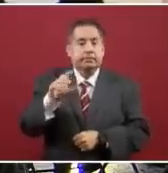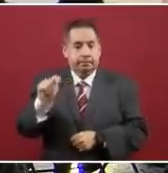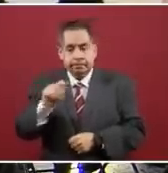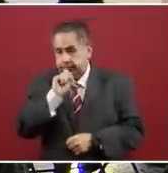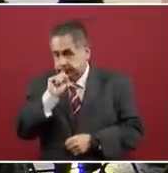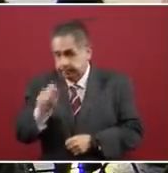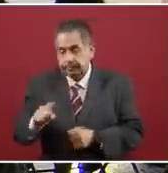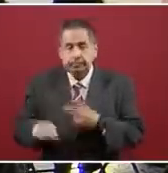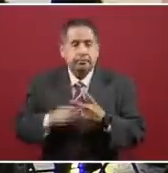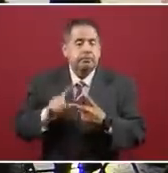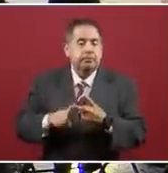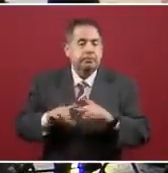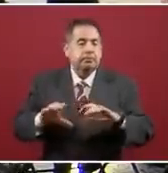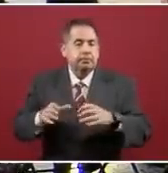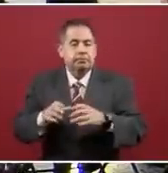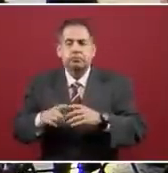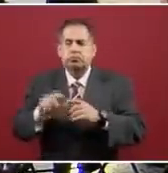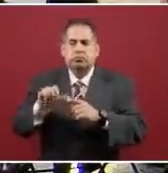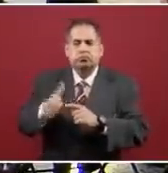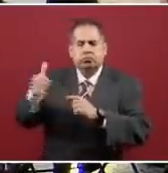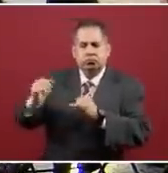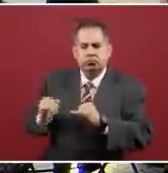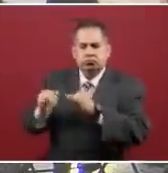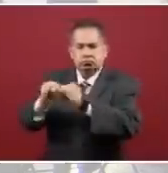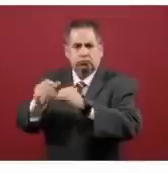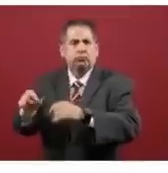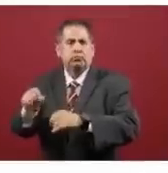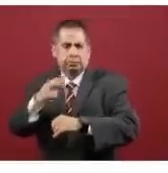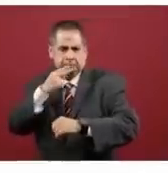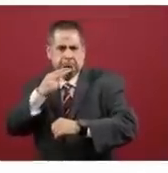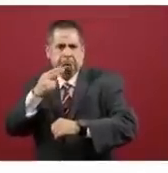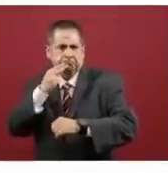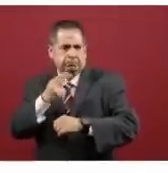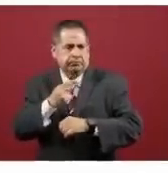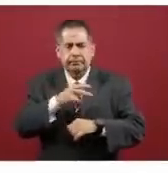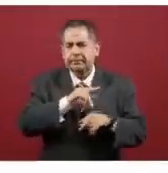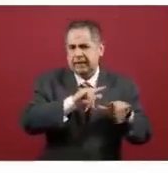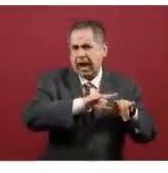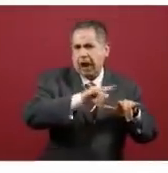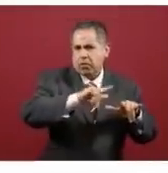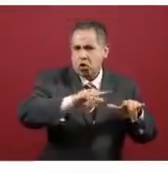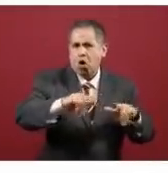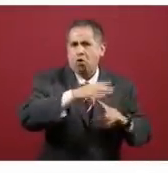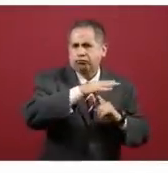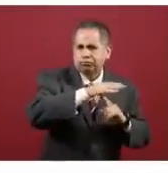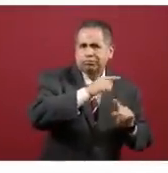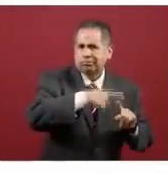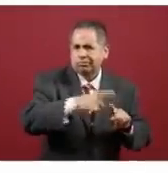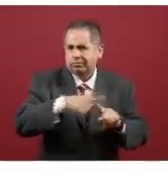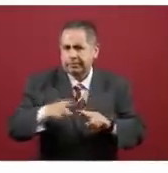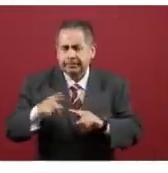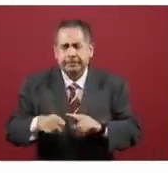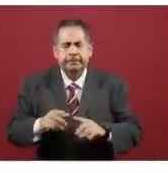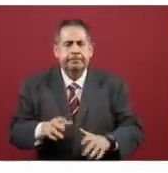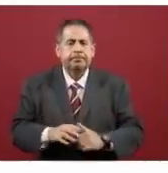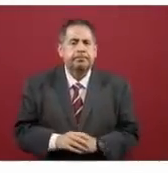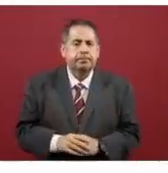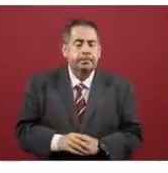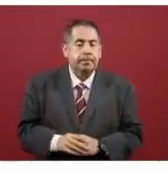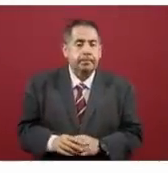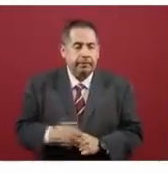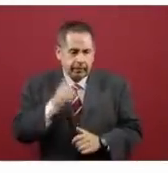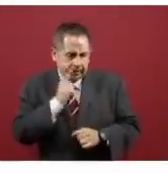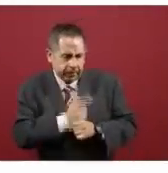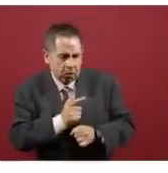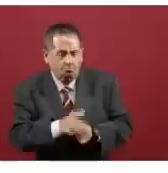como miembros de otras dependencias que operaban y mantenían estas aeronaves. Para identificar